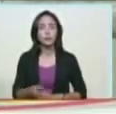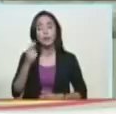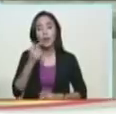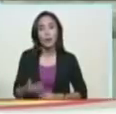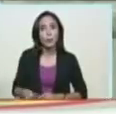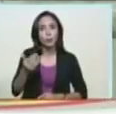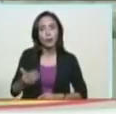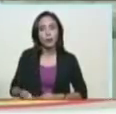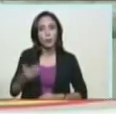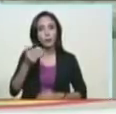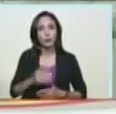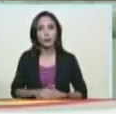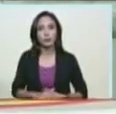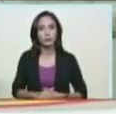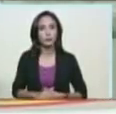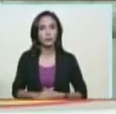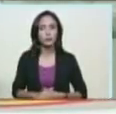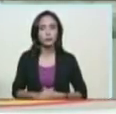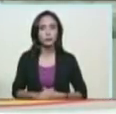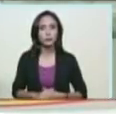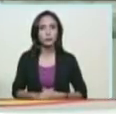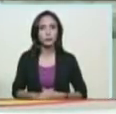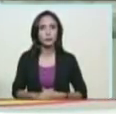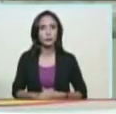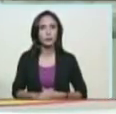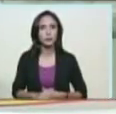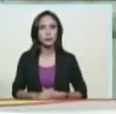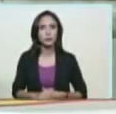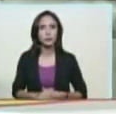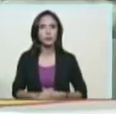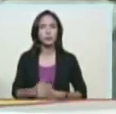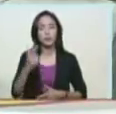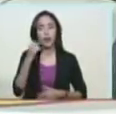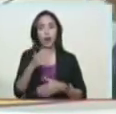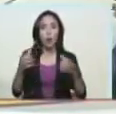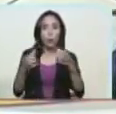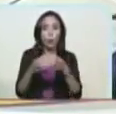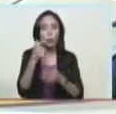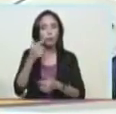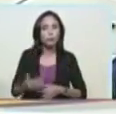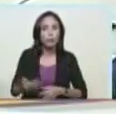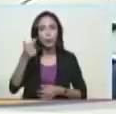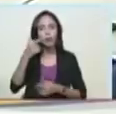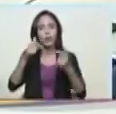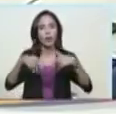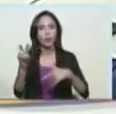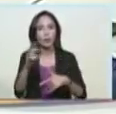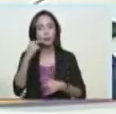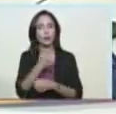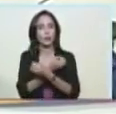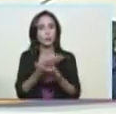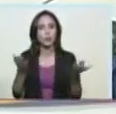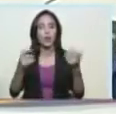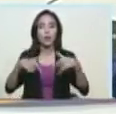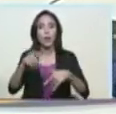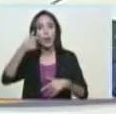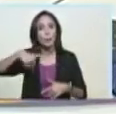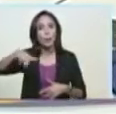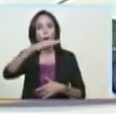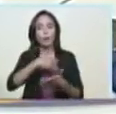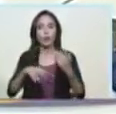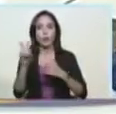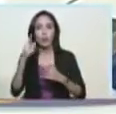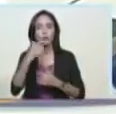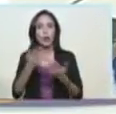importante para que nuestro pueblo el gran intelectual colectivo que tenemos en venezuela el pueblo venezolano el